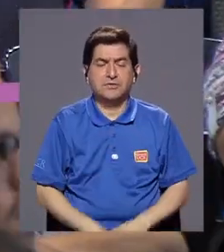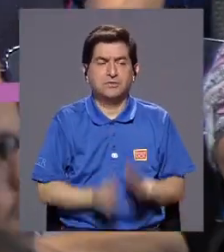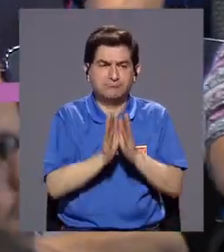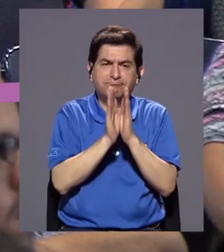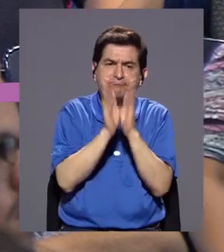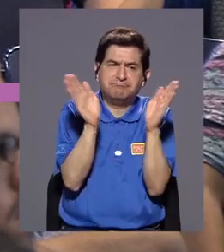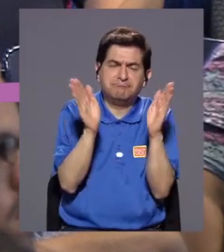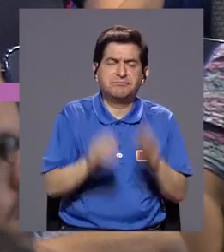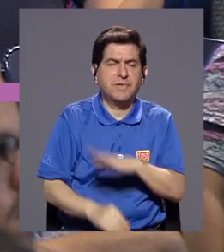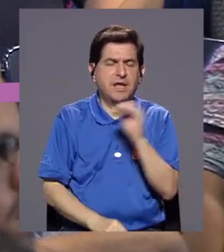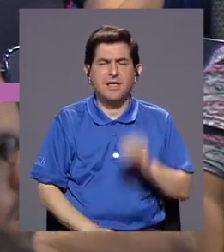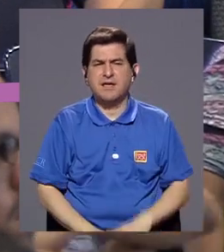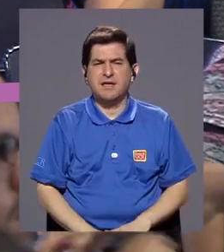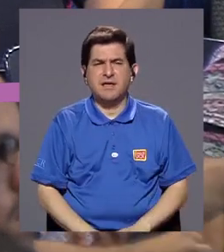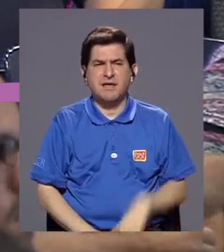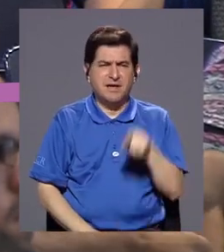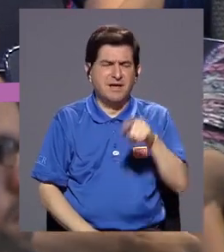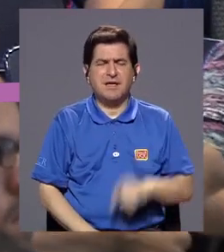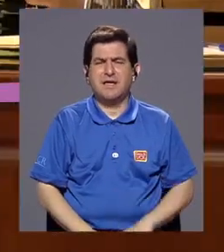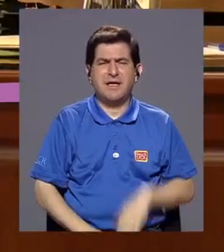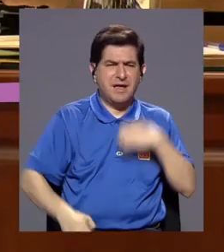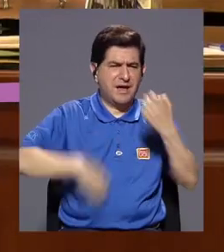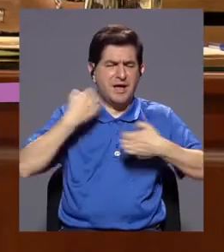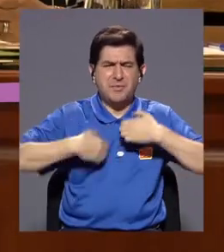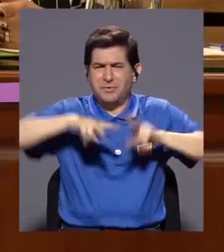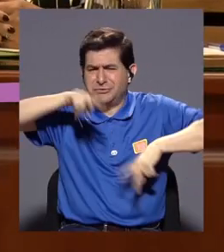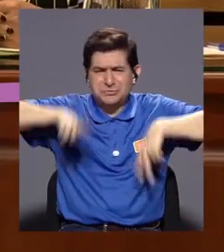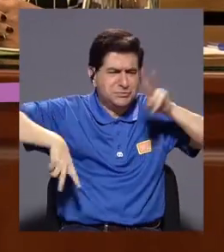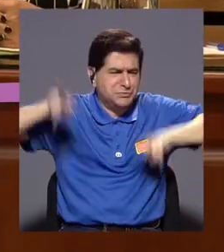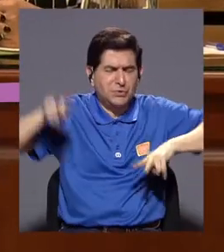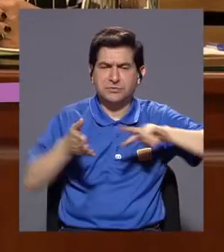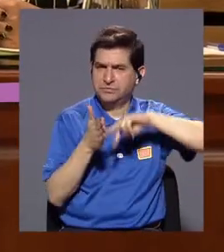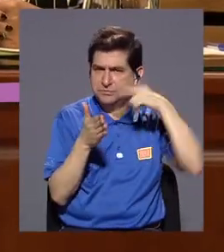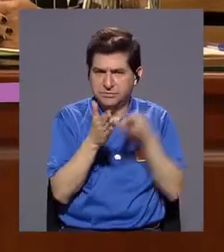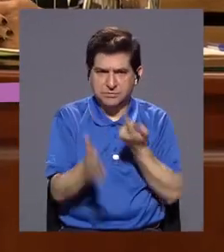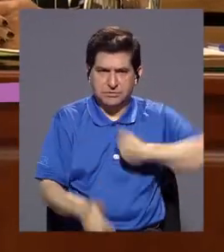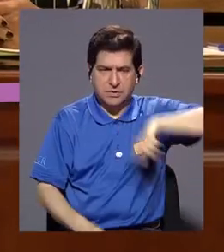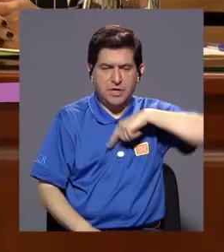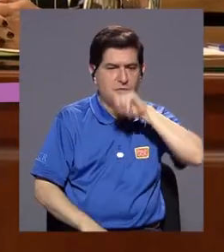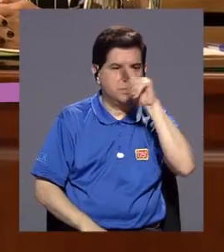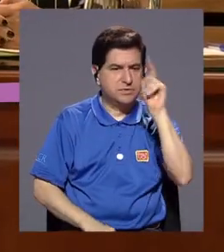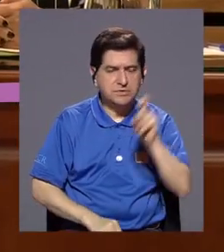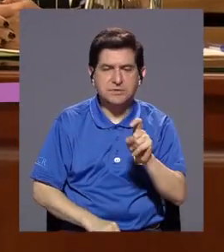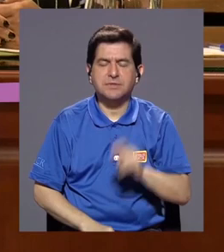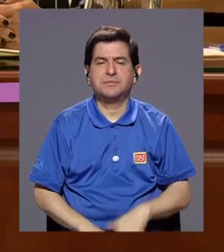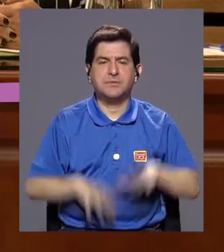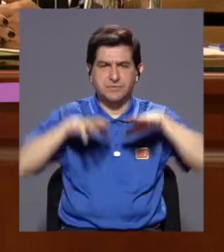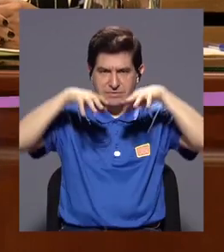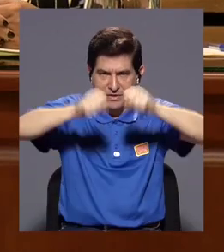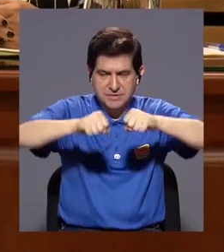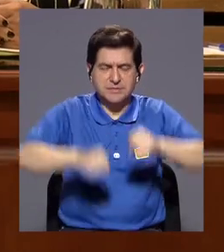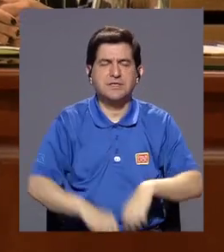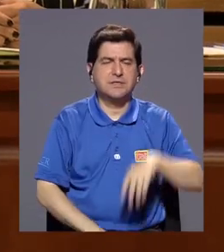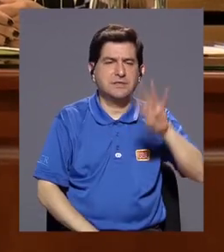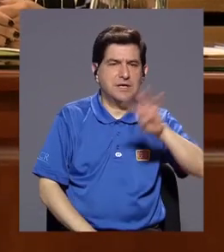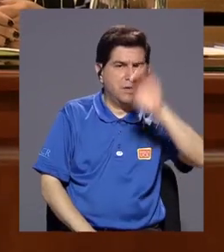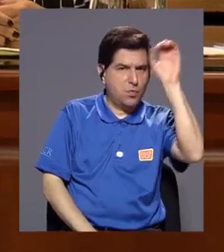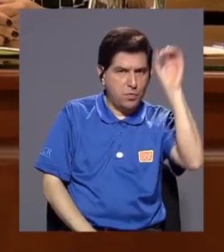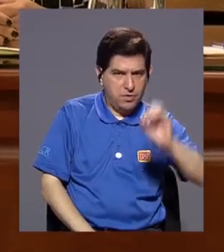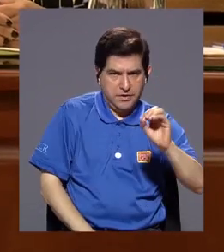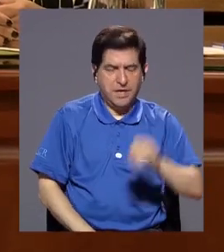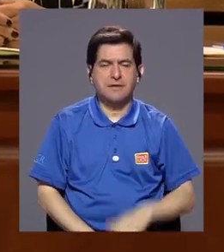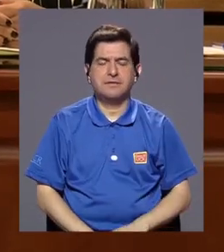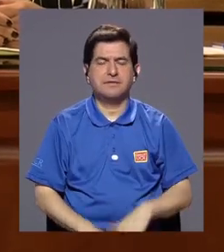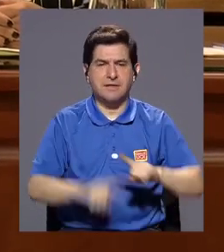e inestabilidad emocional. Esto representa para nuestra consulta un 40% de